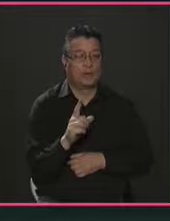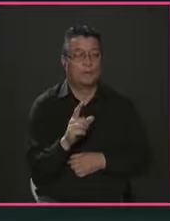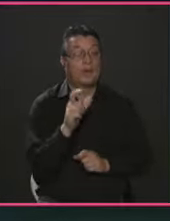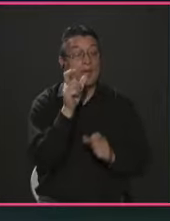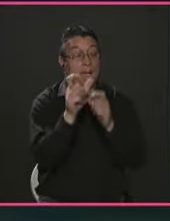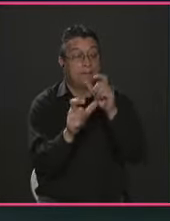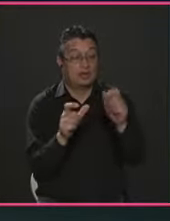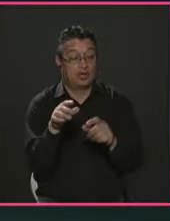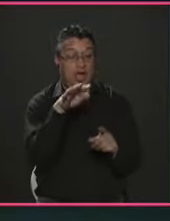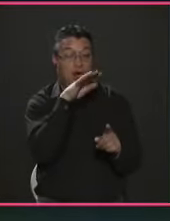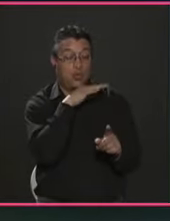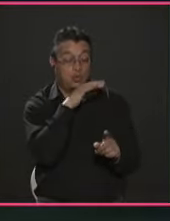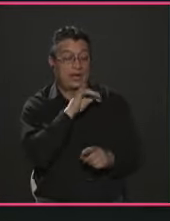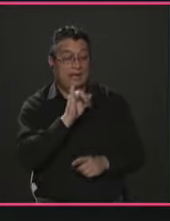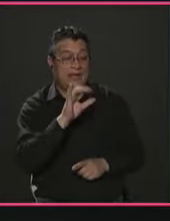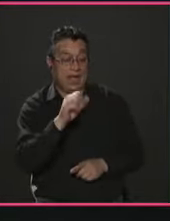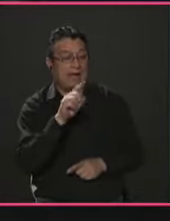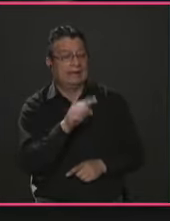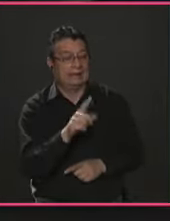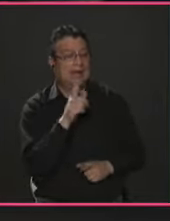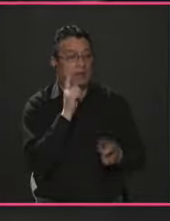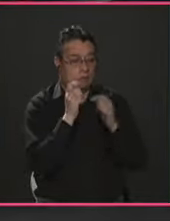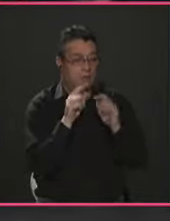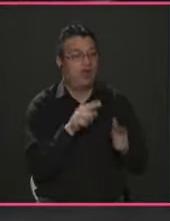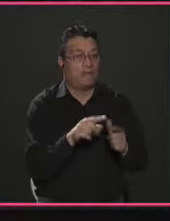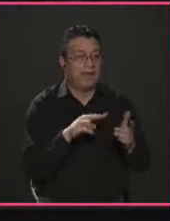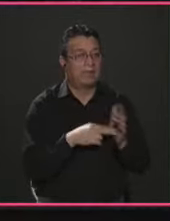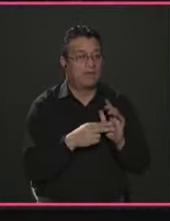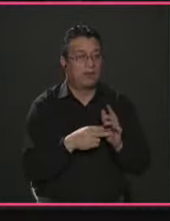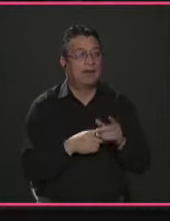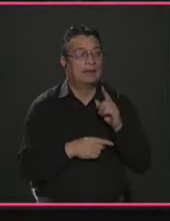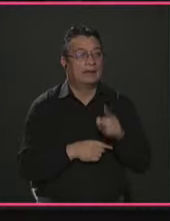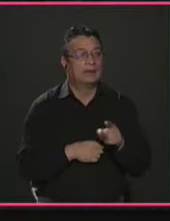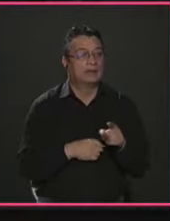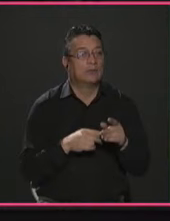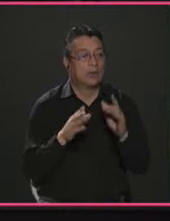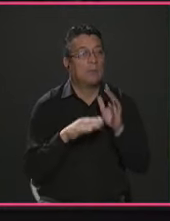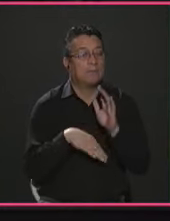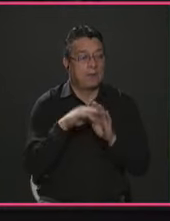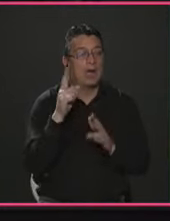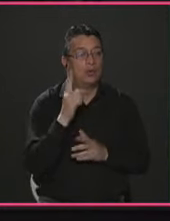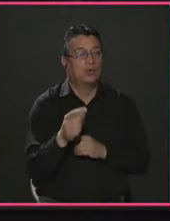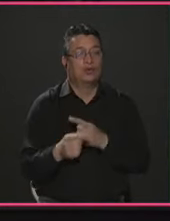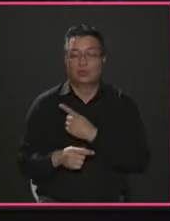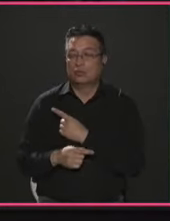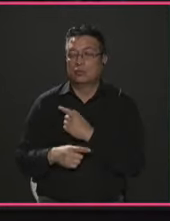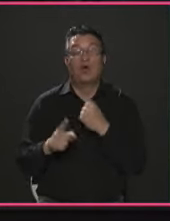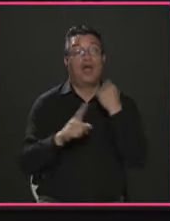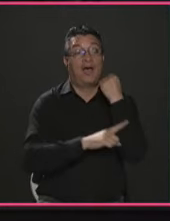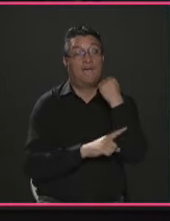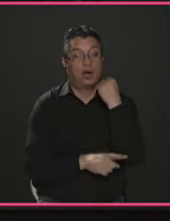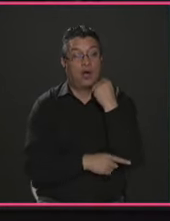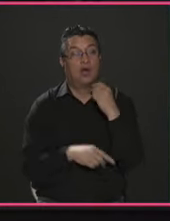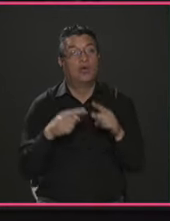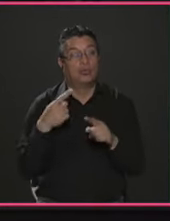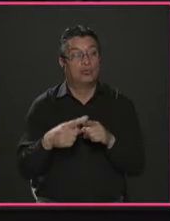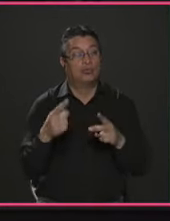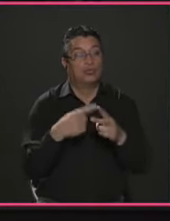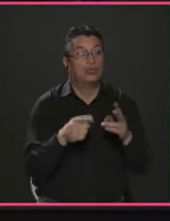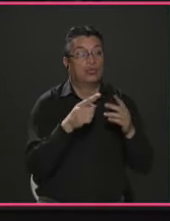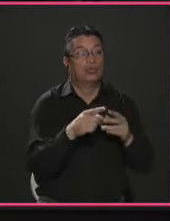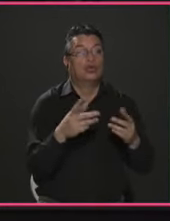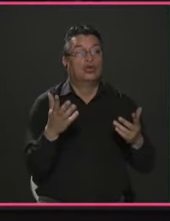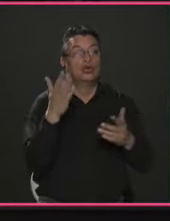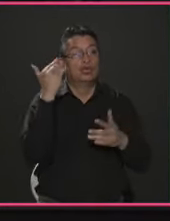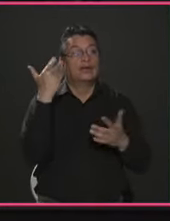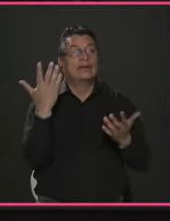gente que usa la á nosotros y aquí tienen un caso y en más de uno un abogado o varios abogados que no sabía